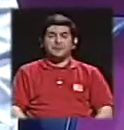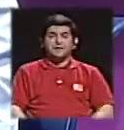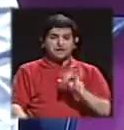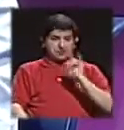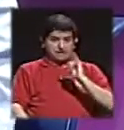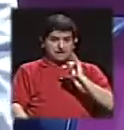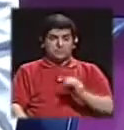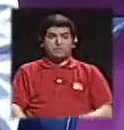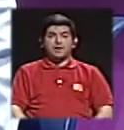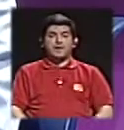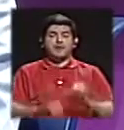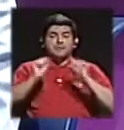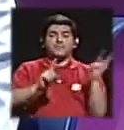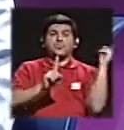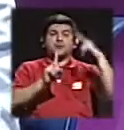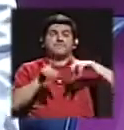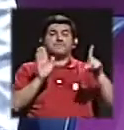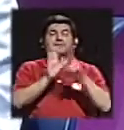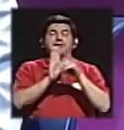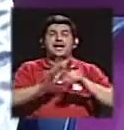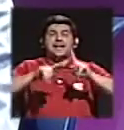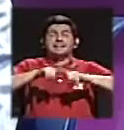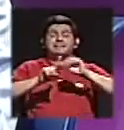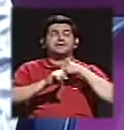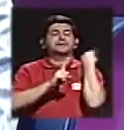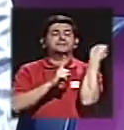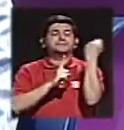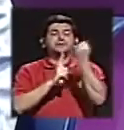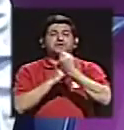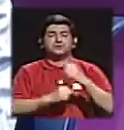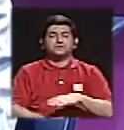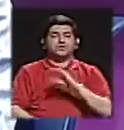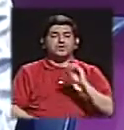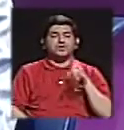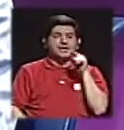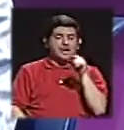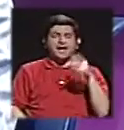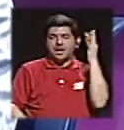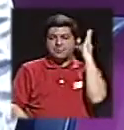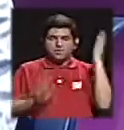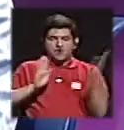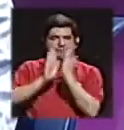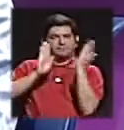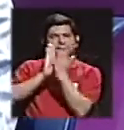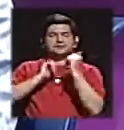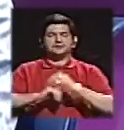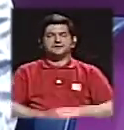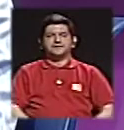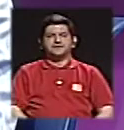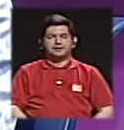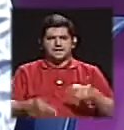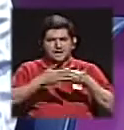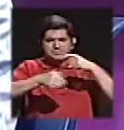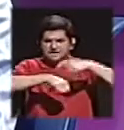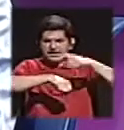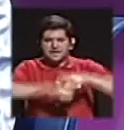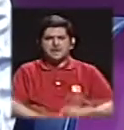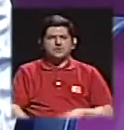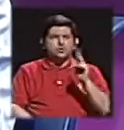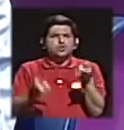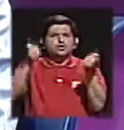poder ejercer ese derecho según las condiciones y las situaciones que las mujeres vivimos, ¿verdad? Recientemente ha habido un